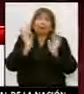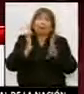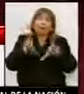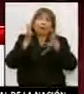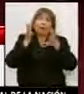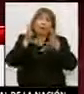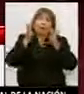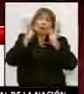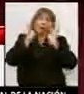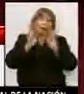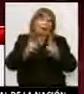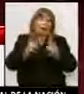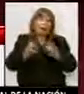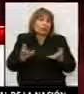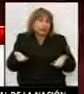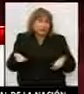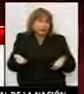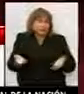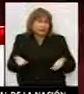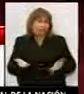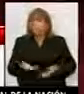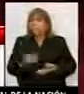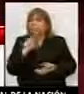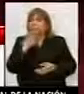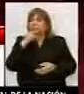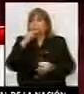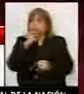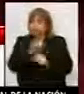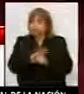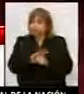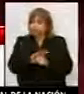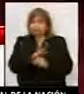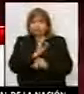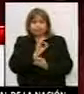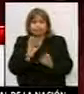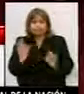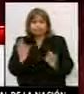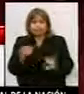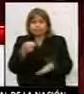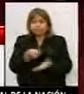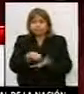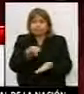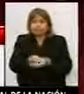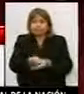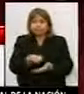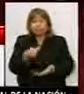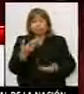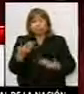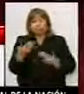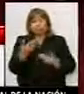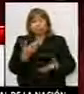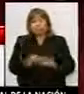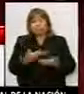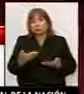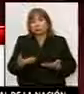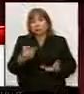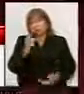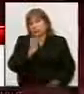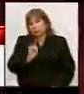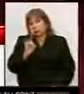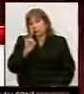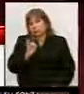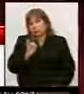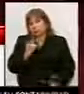dejado a su suerte, inclusive comprometiéndolos con deudas impagables, mientras que el recurso nacional ha sido utilizado